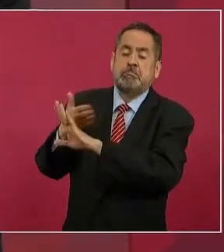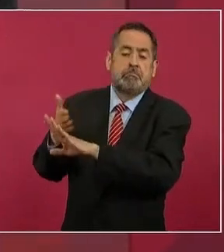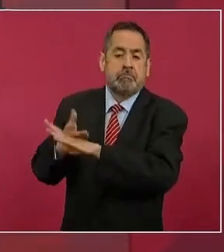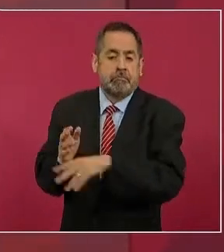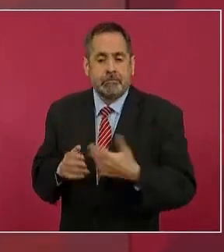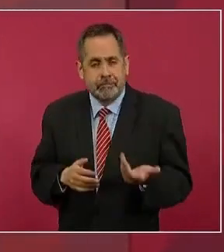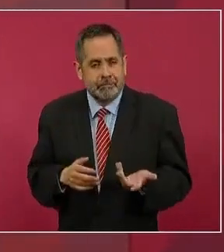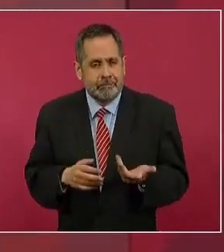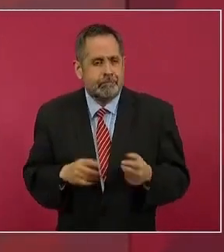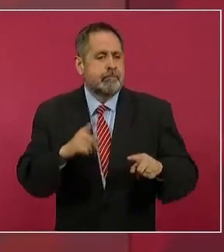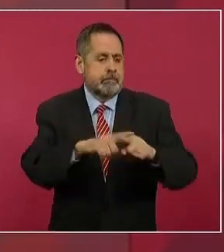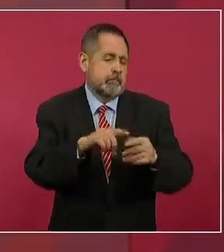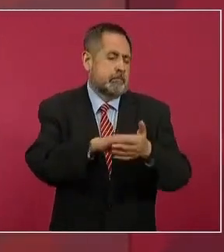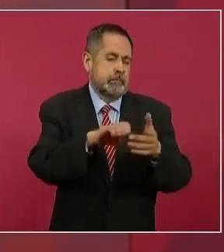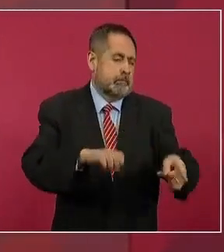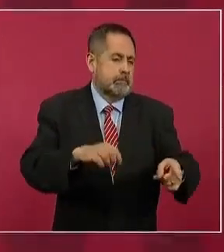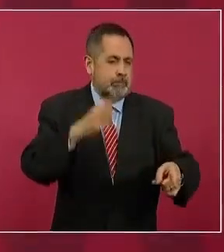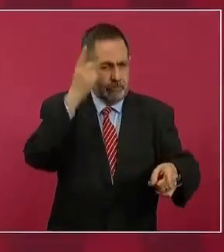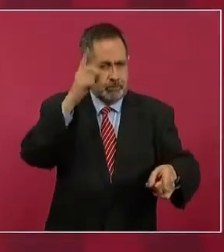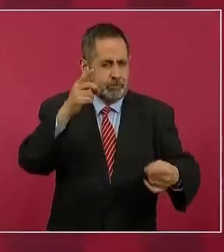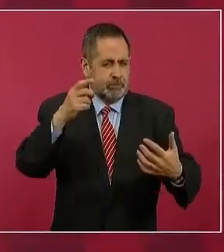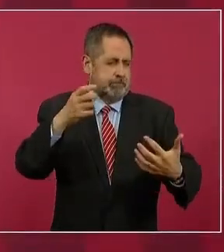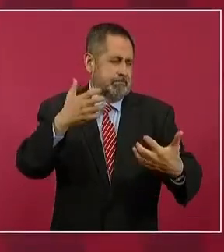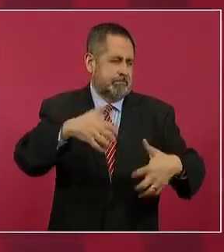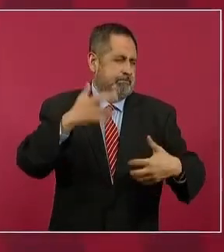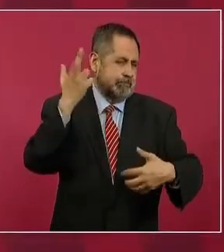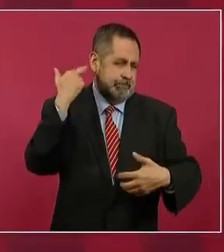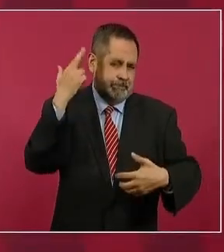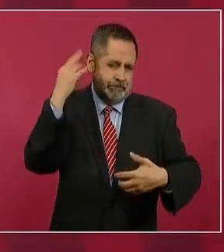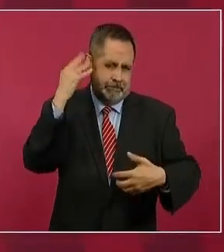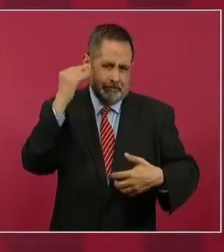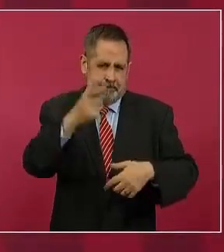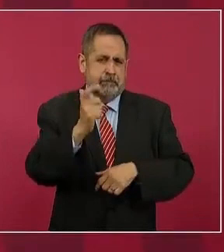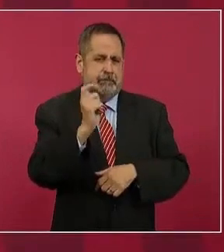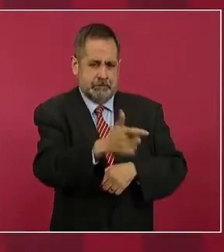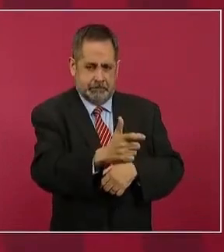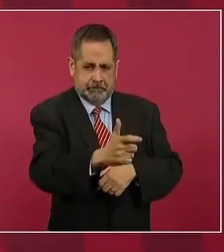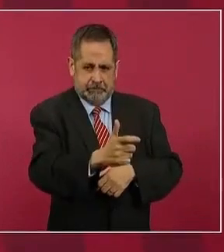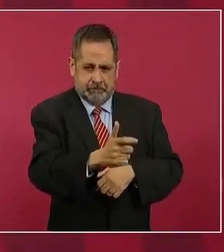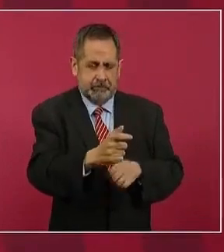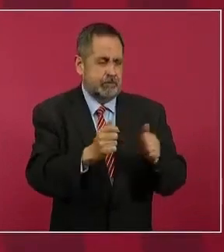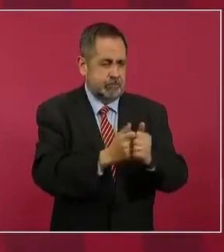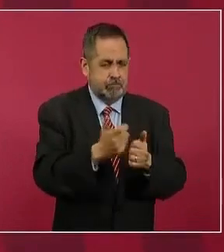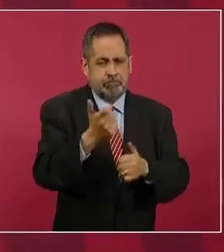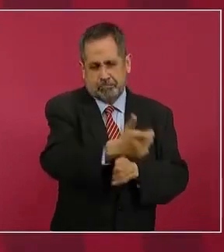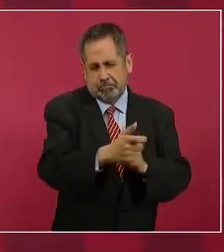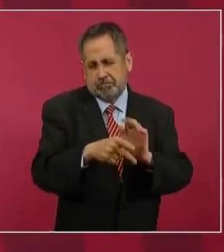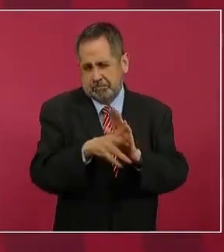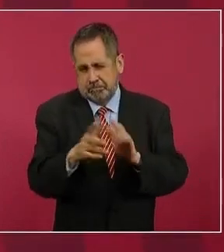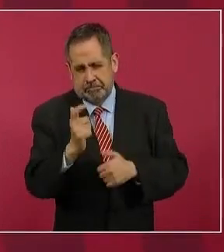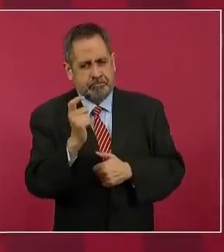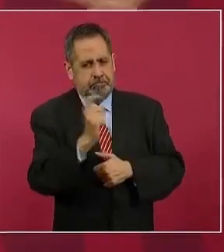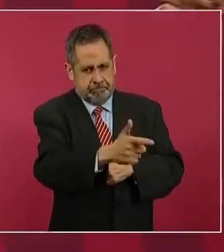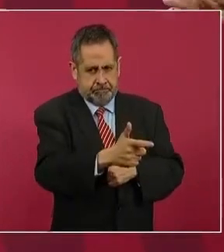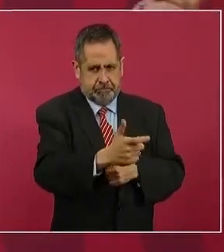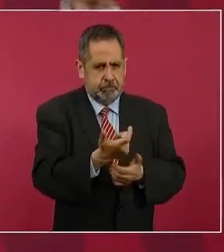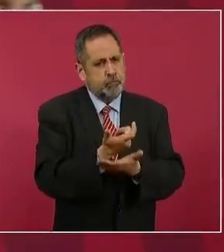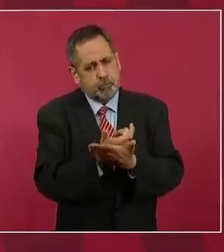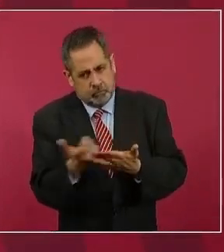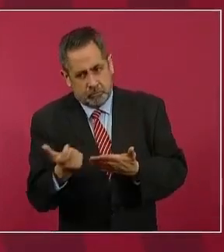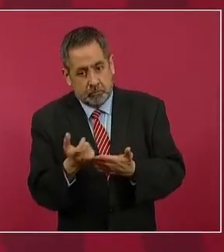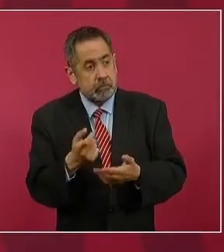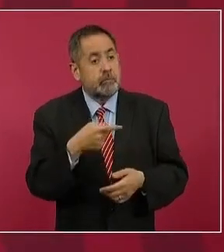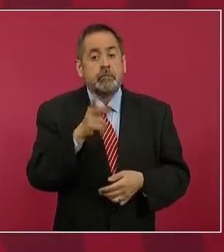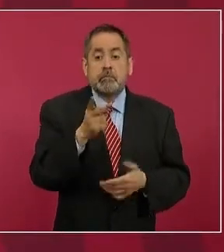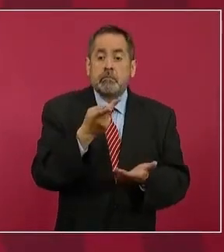Le paga el dueño o el empresario de la radio, de la televisión o del periódico, pero recibe